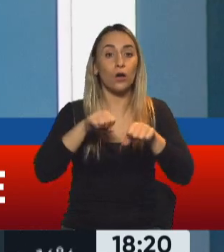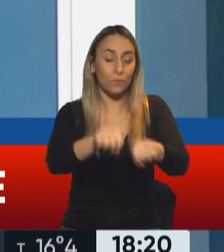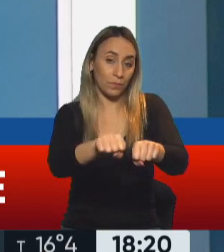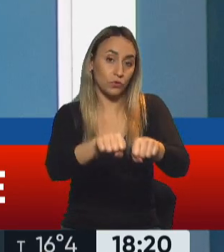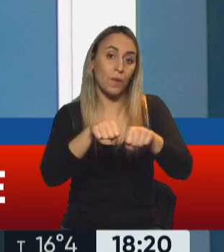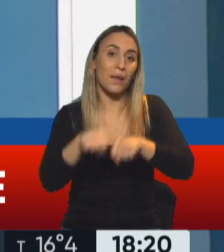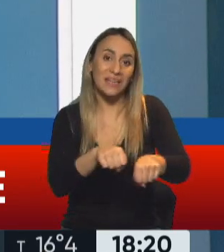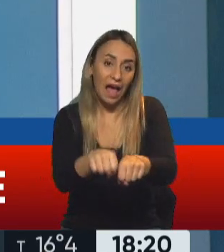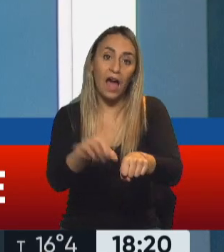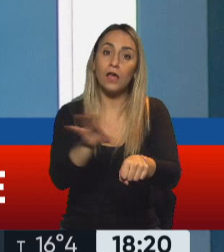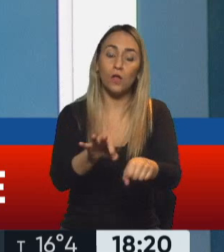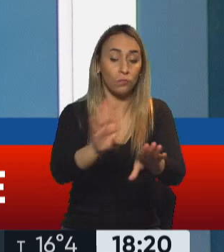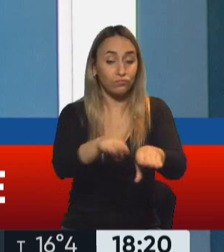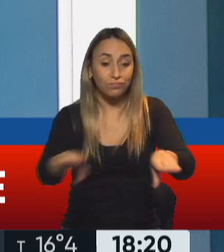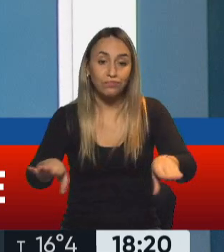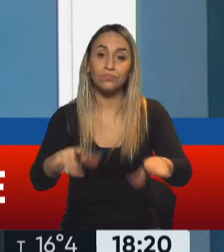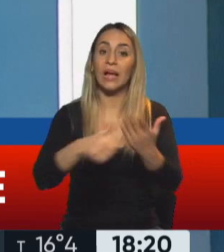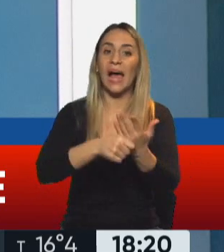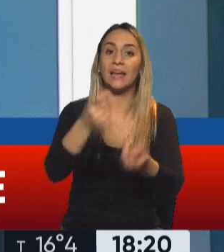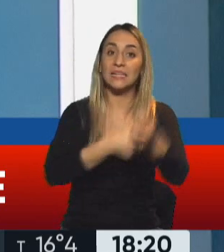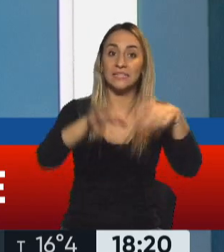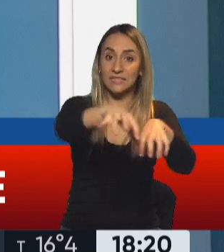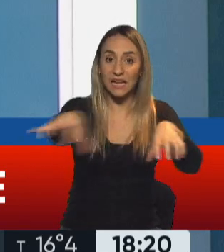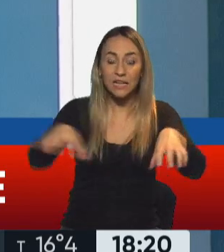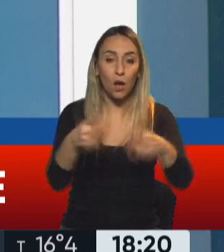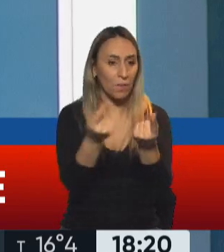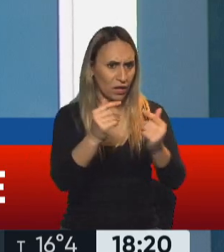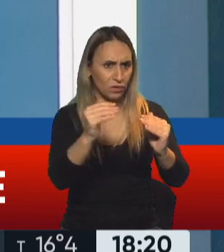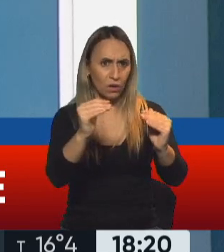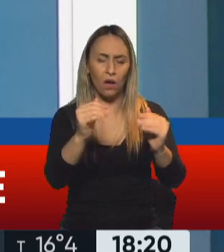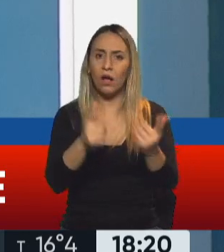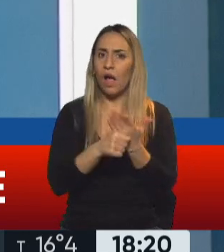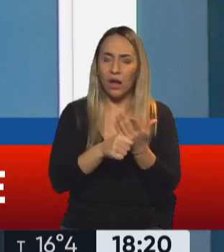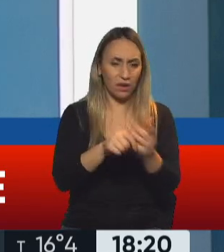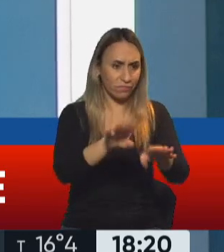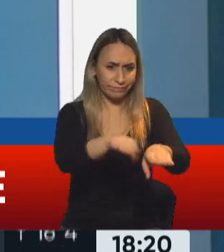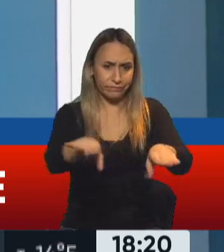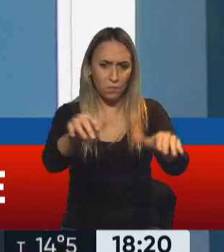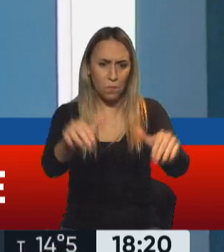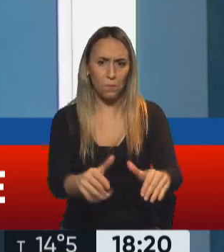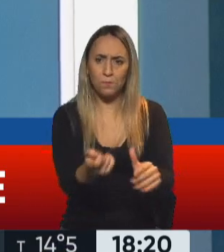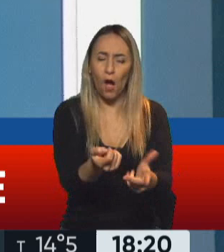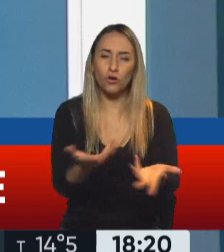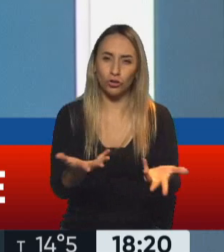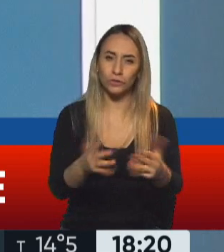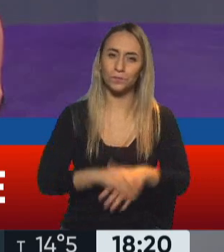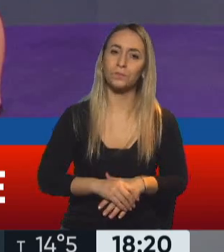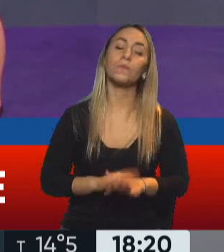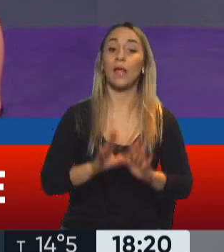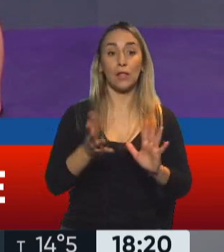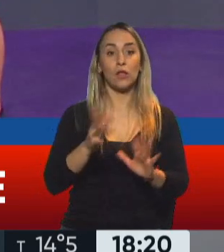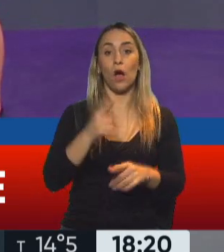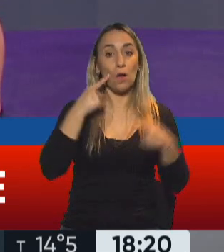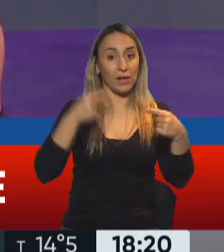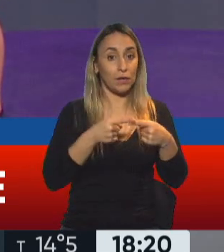la góndola local, con un precio mayor, gracias a esta falta de desacople con el precio internacional. Pero en esto de aumentar la producción, además,